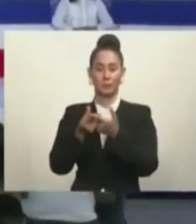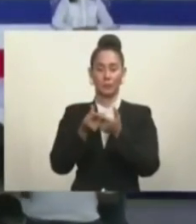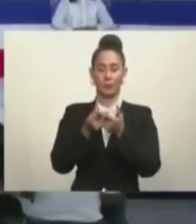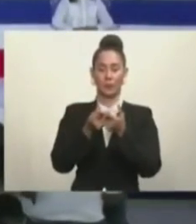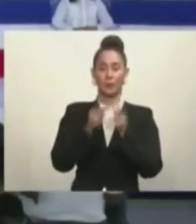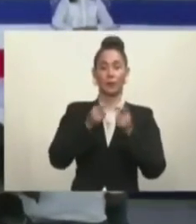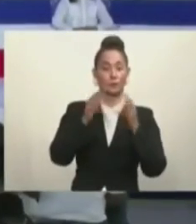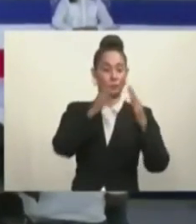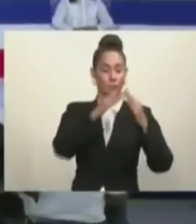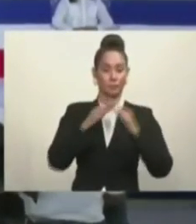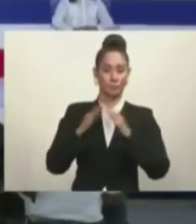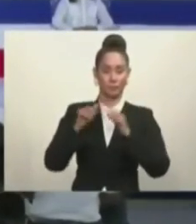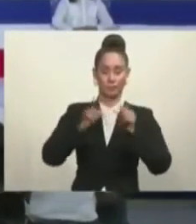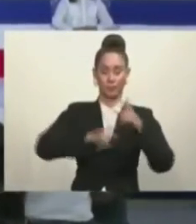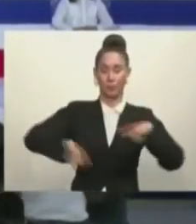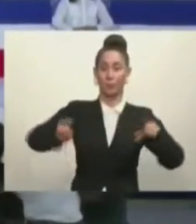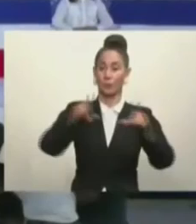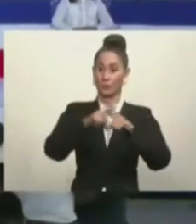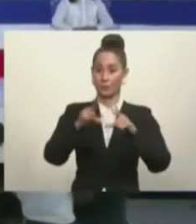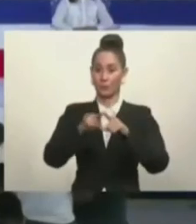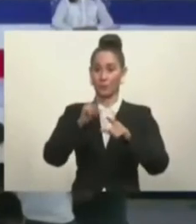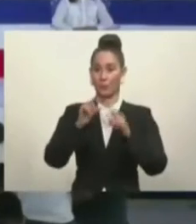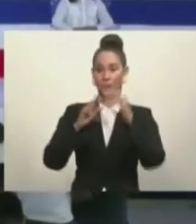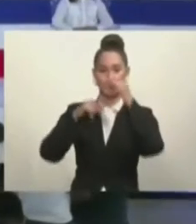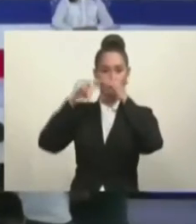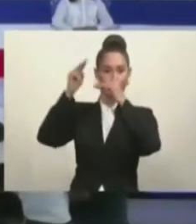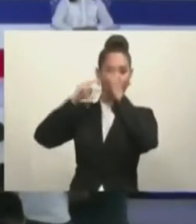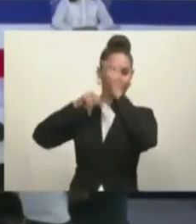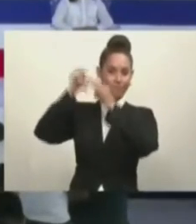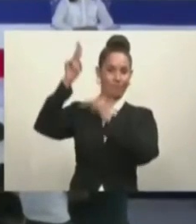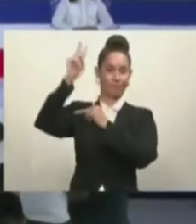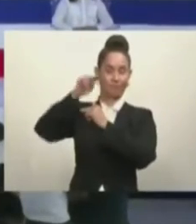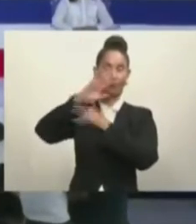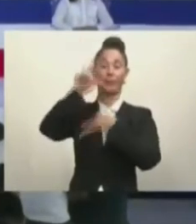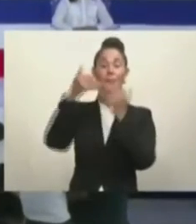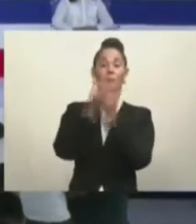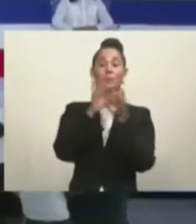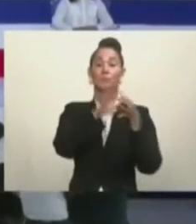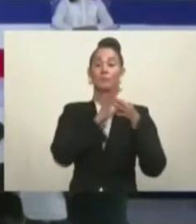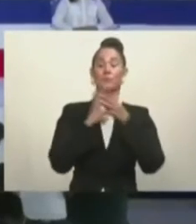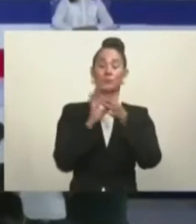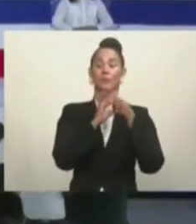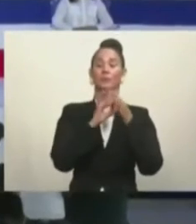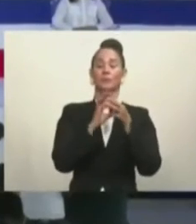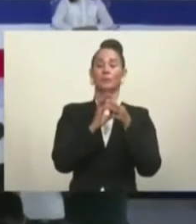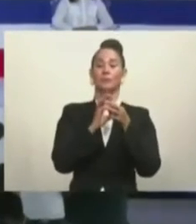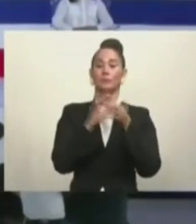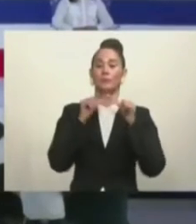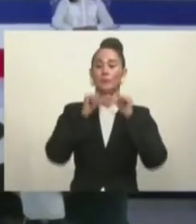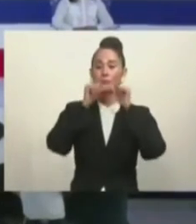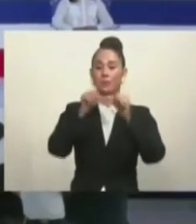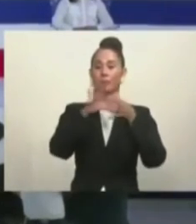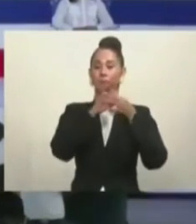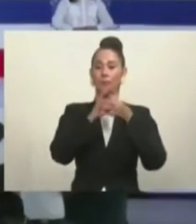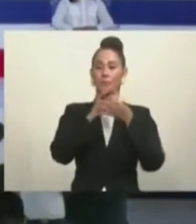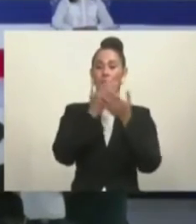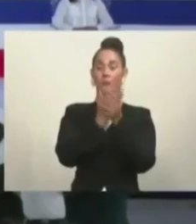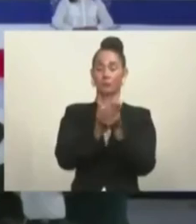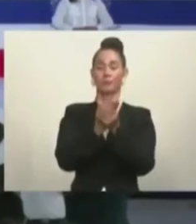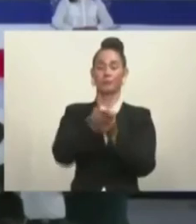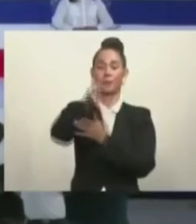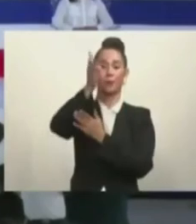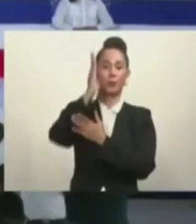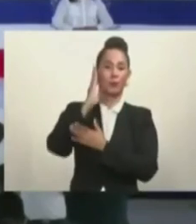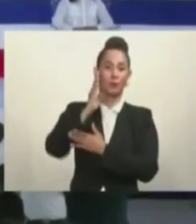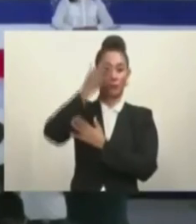miren qué qué de inauguración para los 45 días ahí está